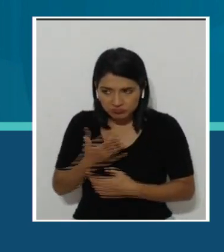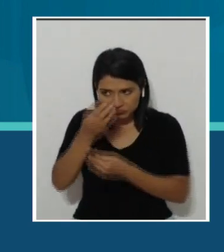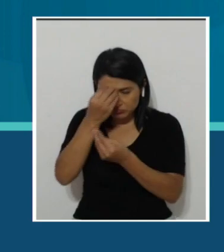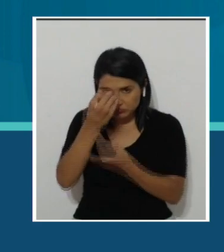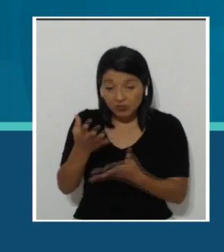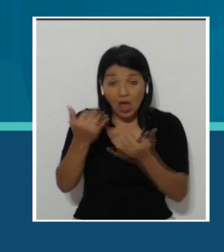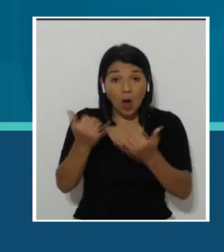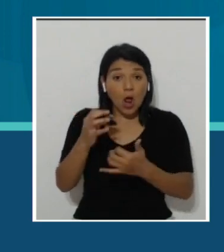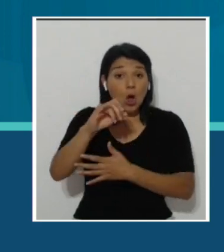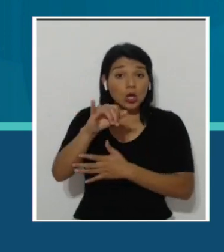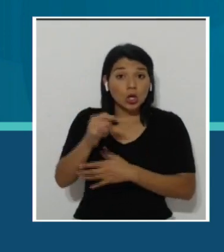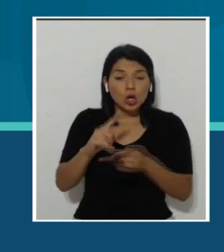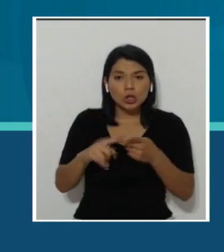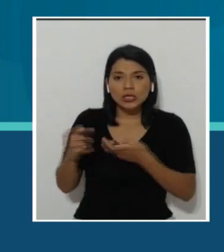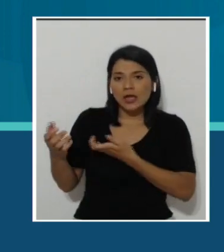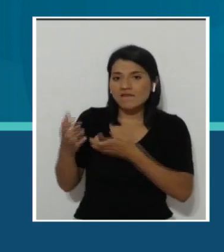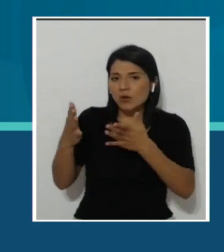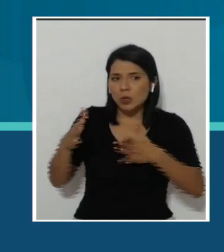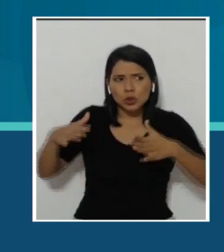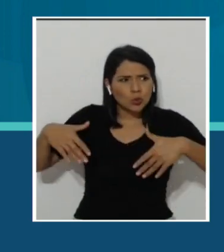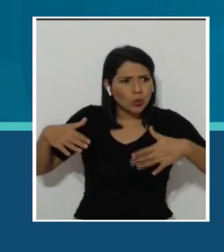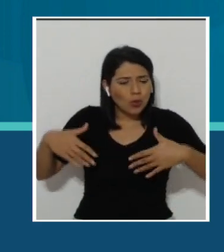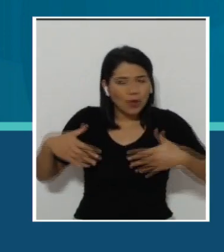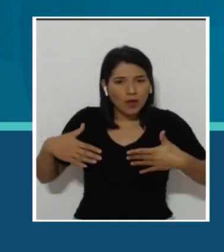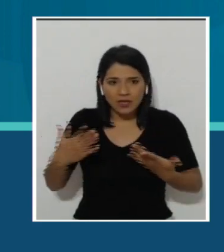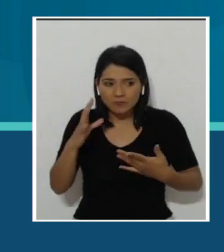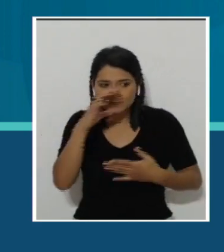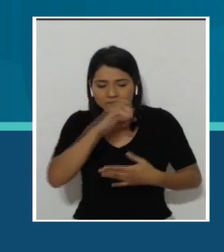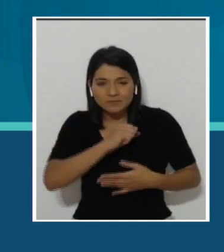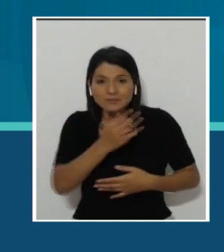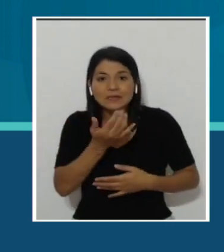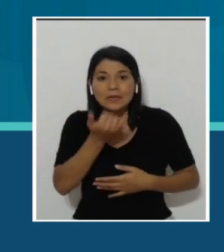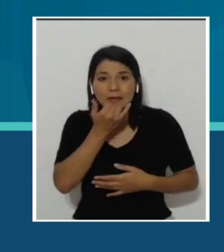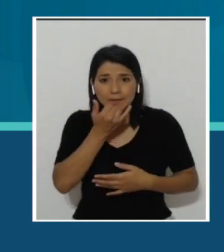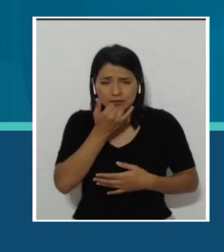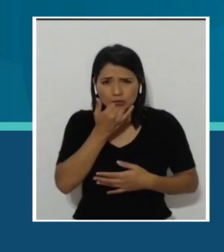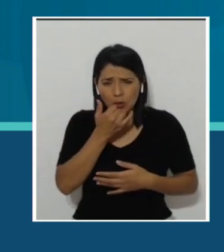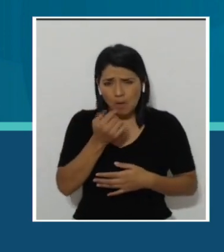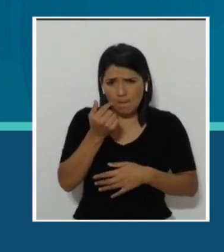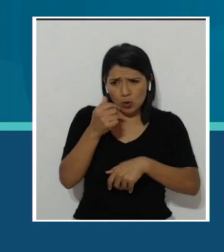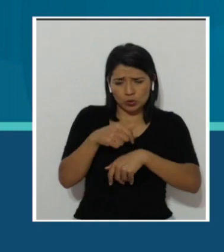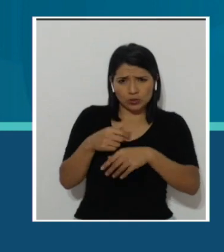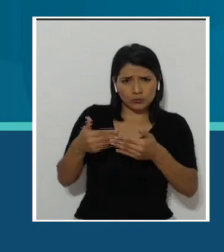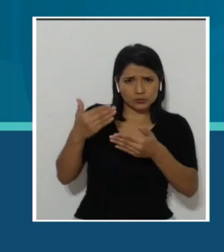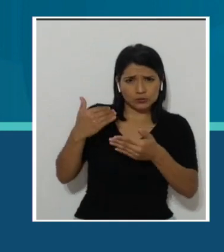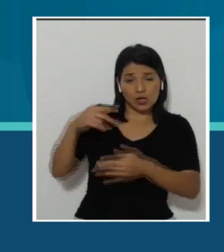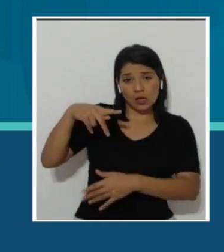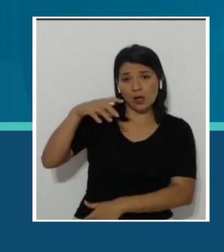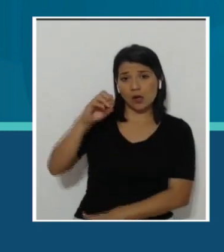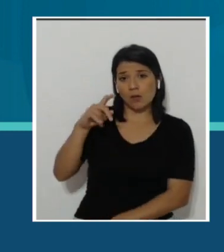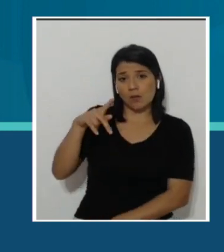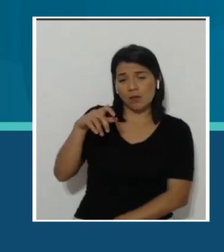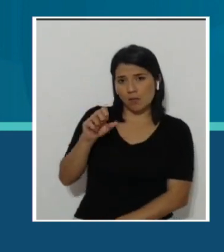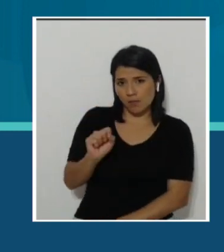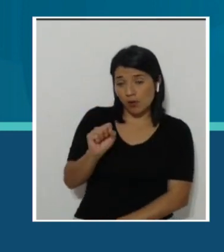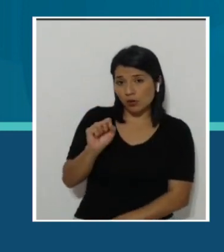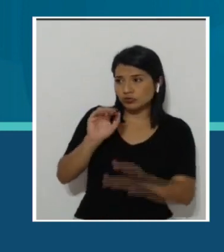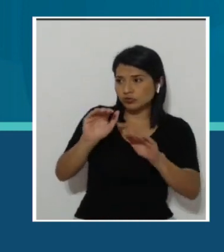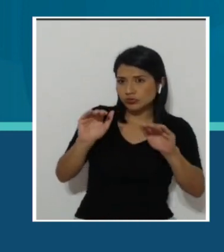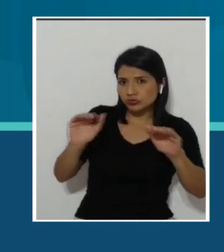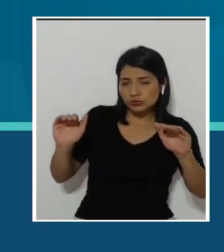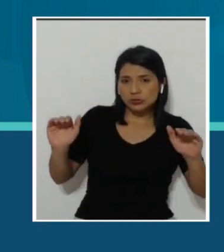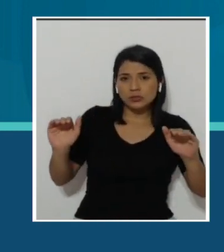qué provocó la explosión. Hace algunos minutos trascendió que Pops acaba de anunciar que retira voluntariamente y de manera preventiva todos